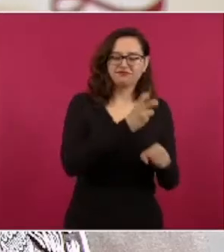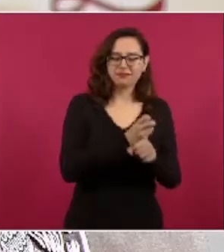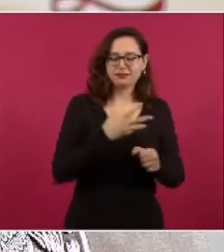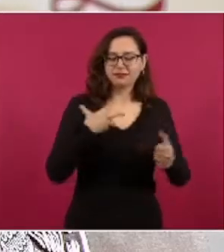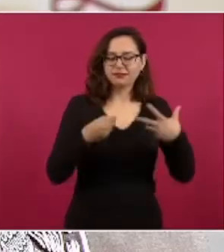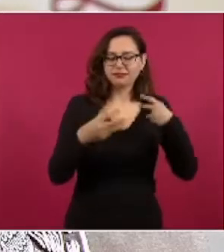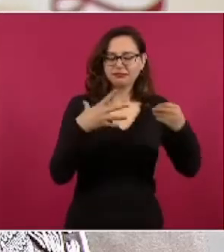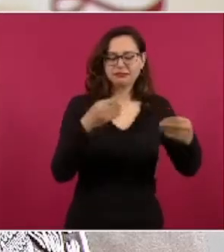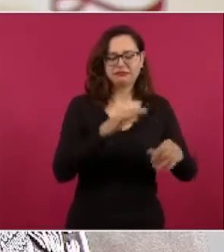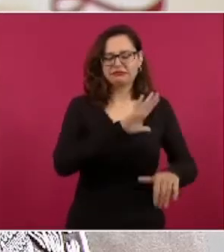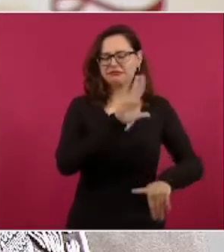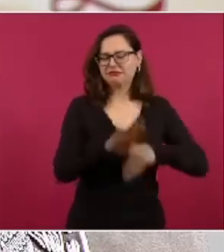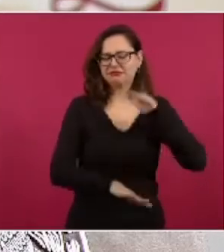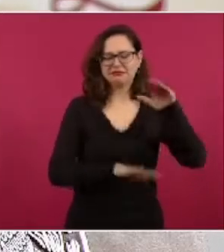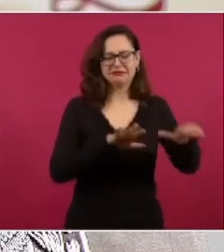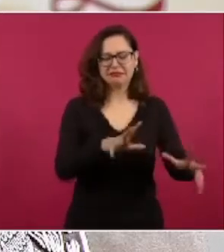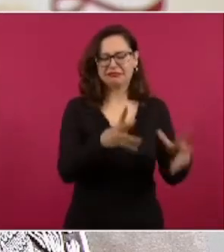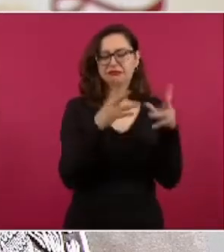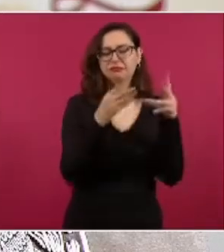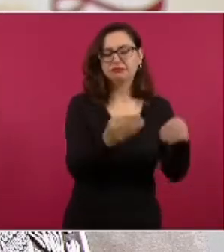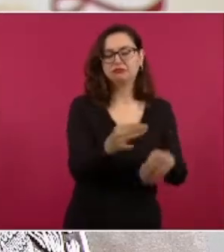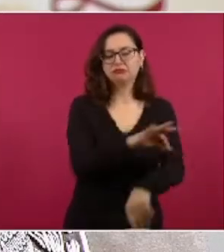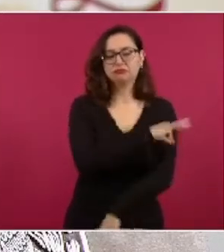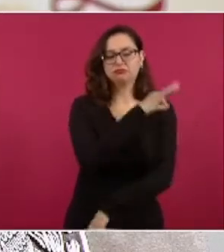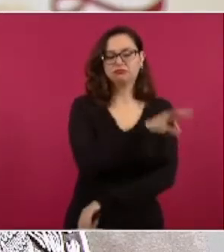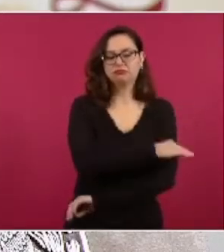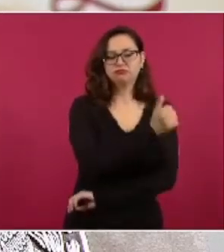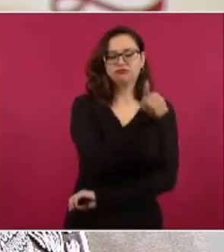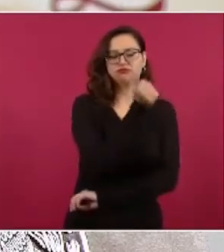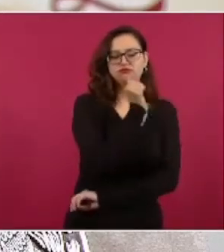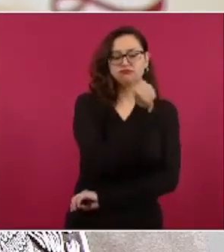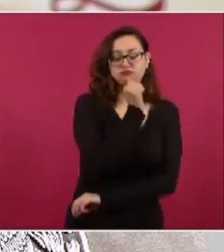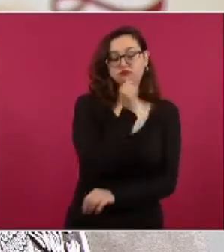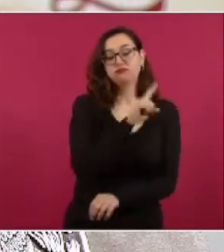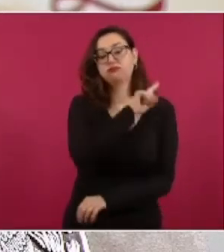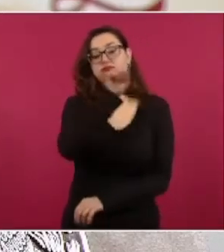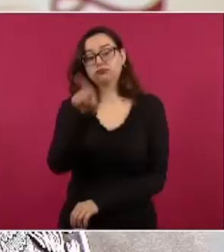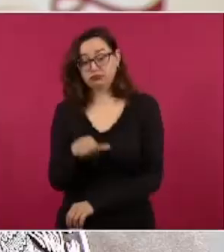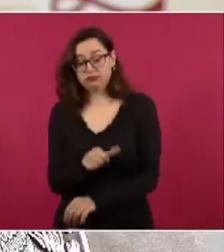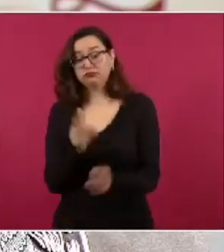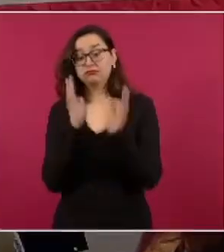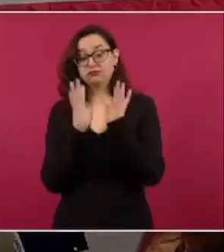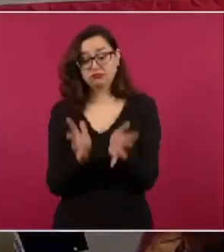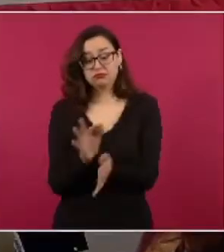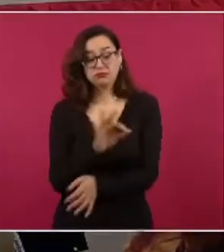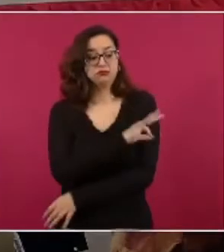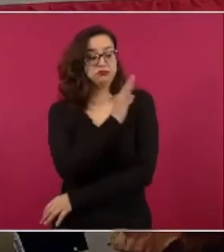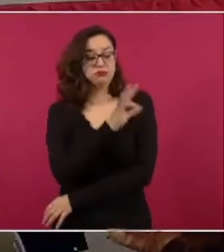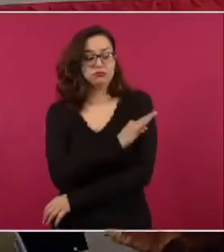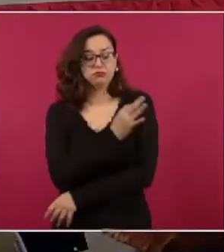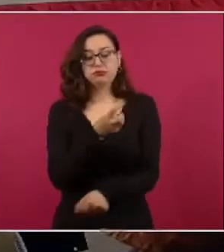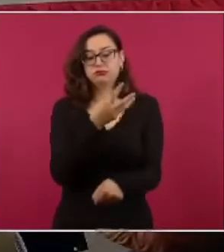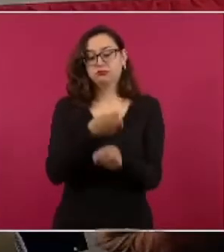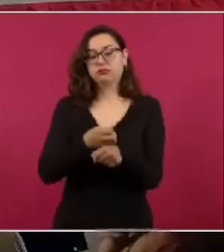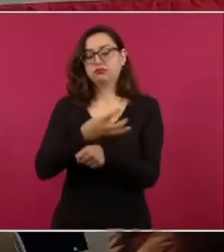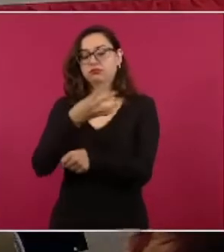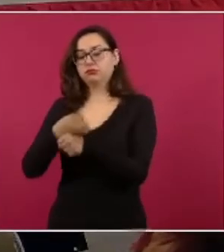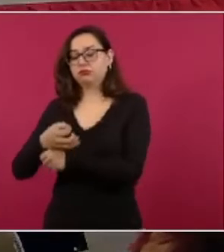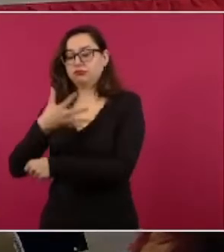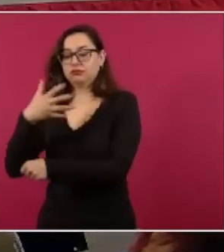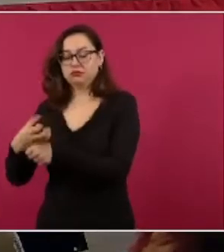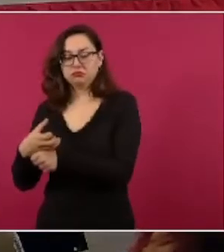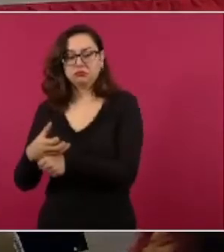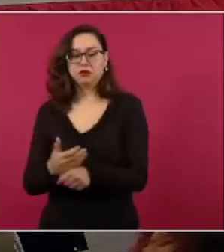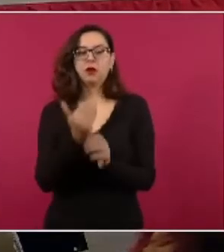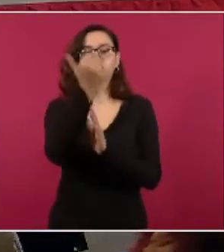vacuna, y después de las vacunas, olas 3, 4 y 5 en clara disminución de la